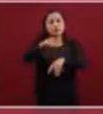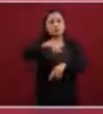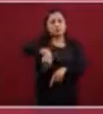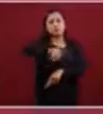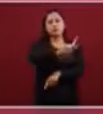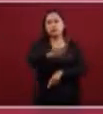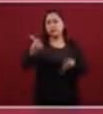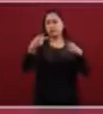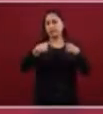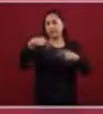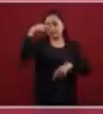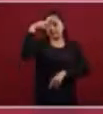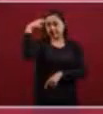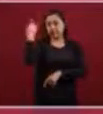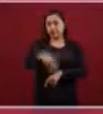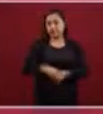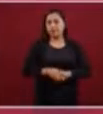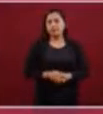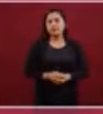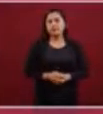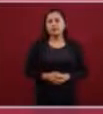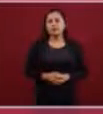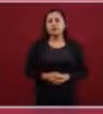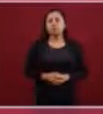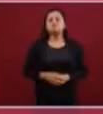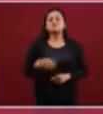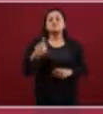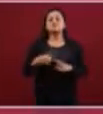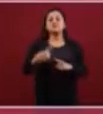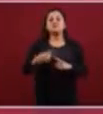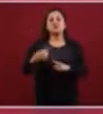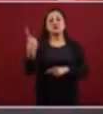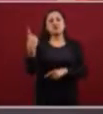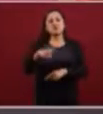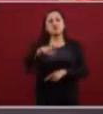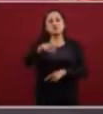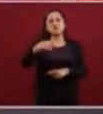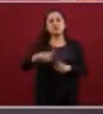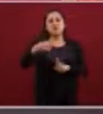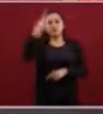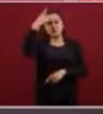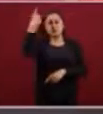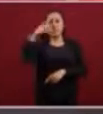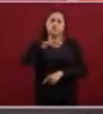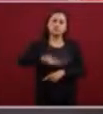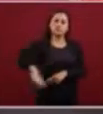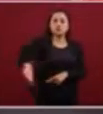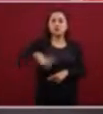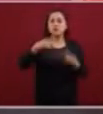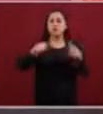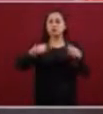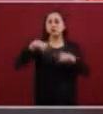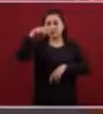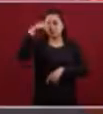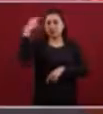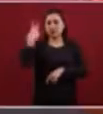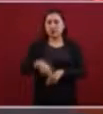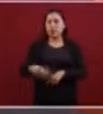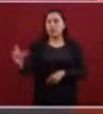México, a nuestro amo, la semana que viene, en los primeros